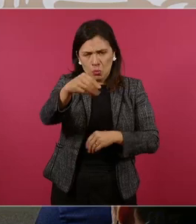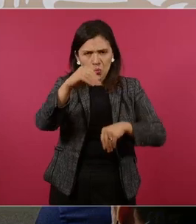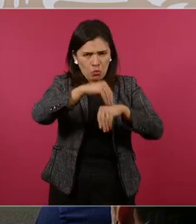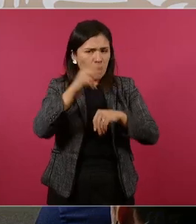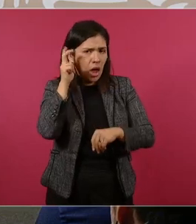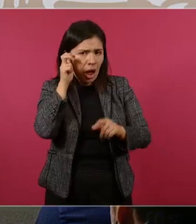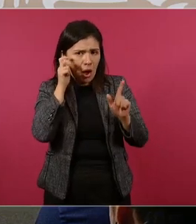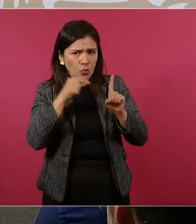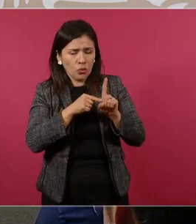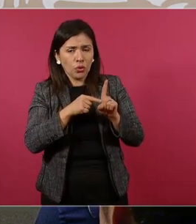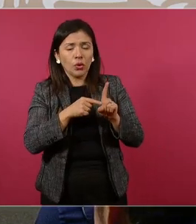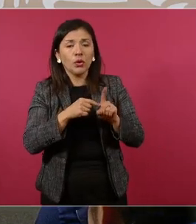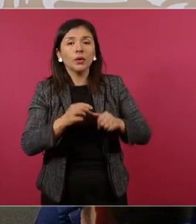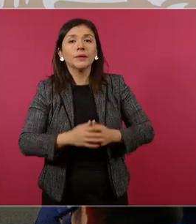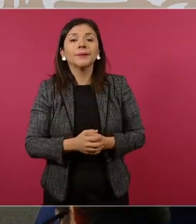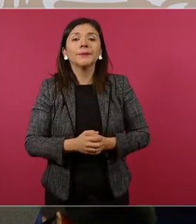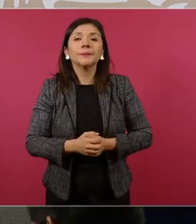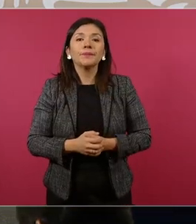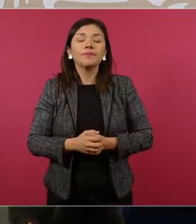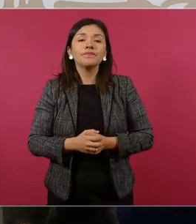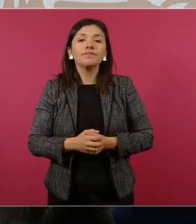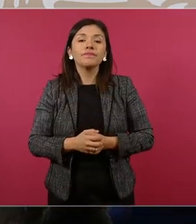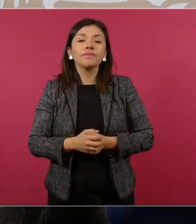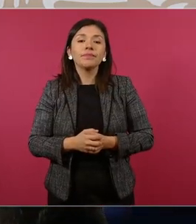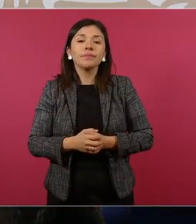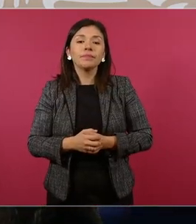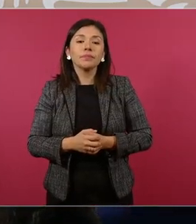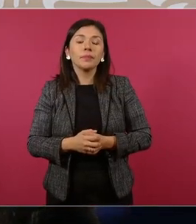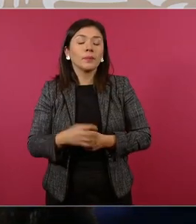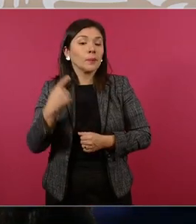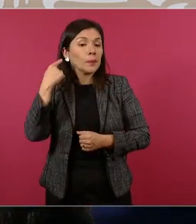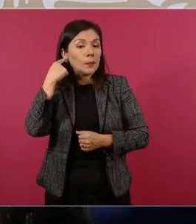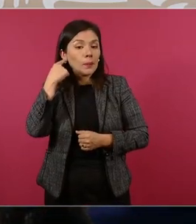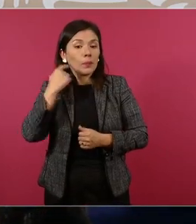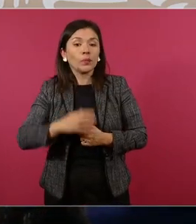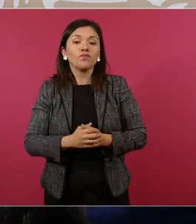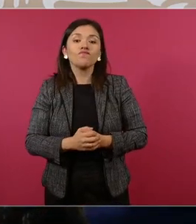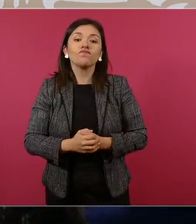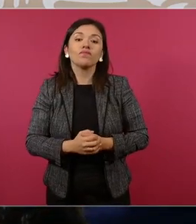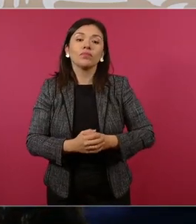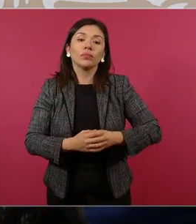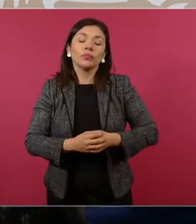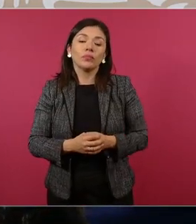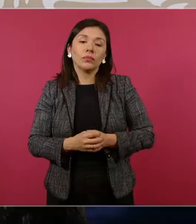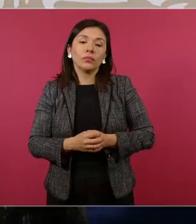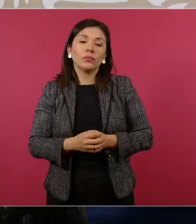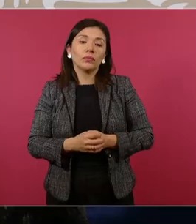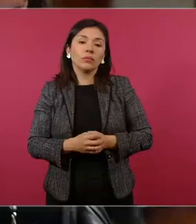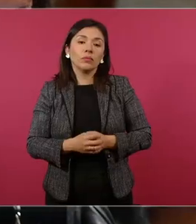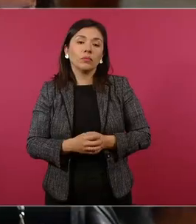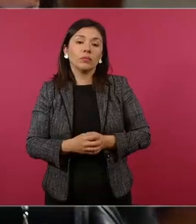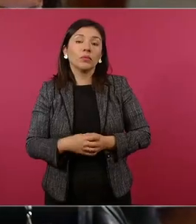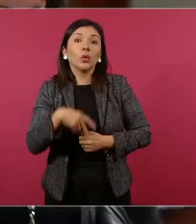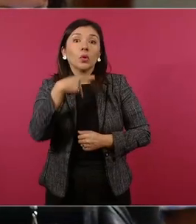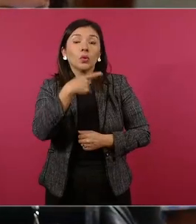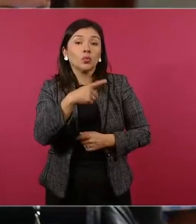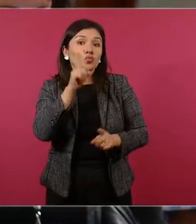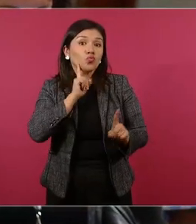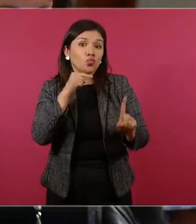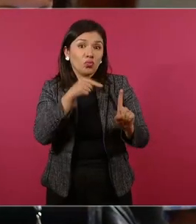y busca lo que decí investigación A ver pues que se oiga arriesgando su